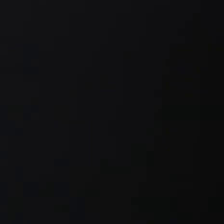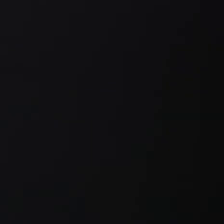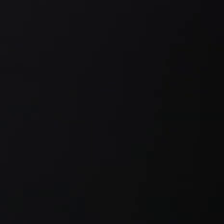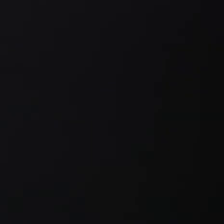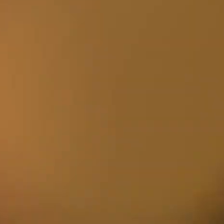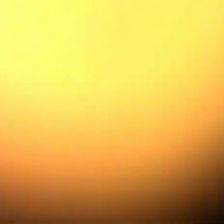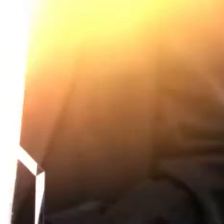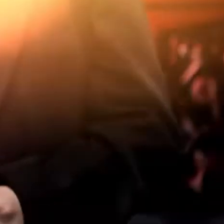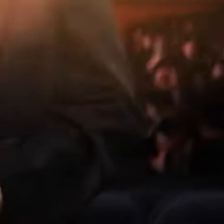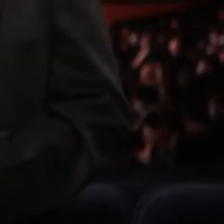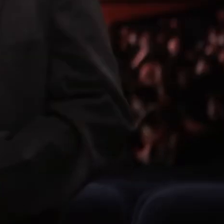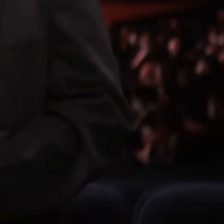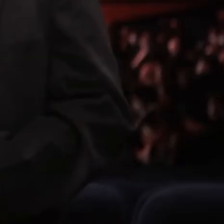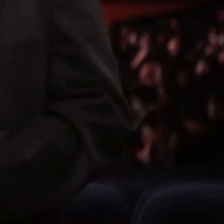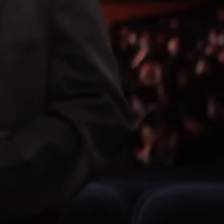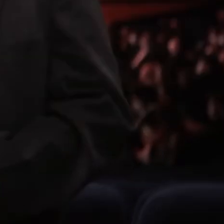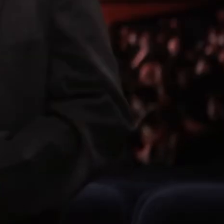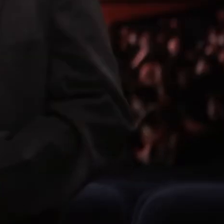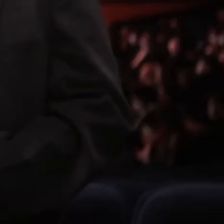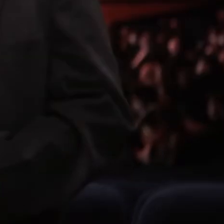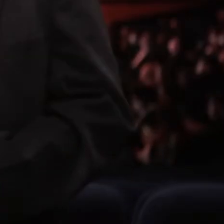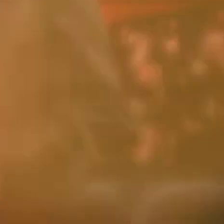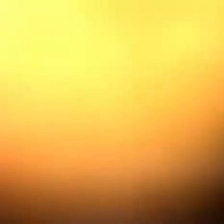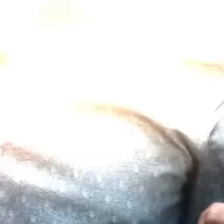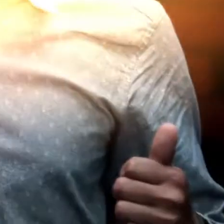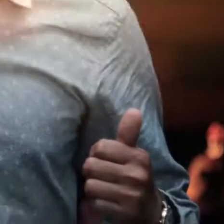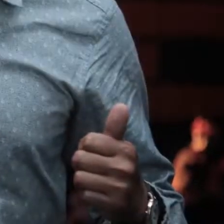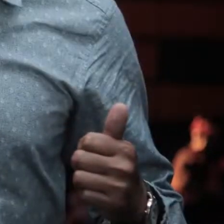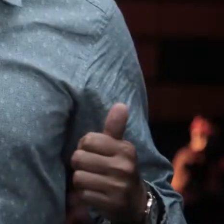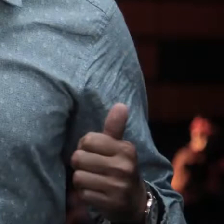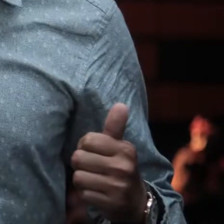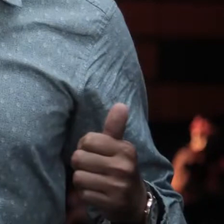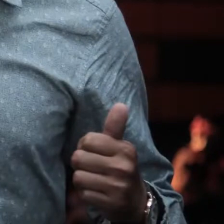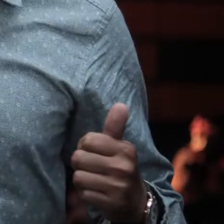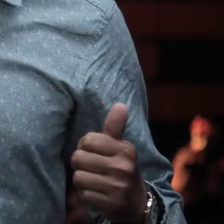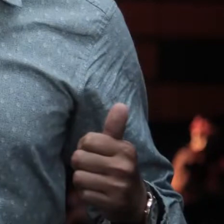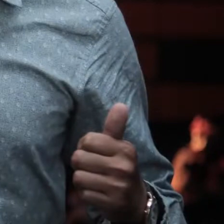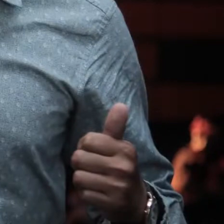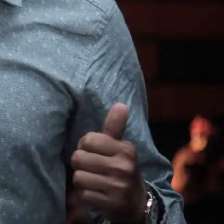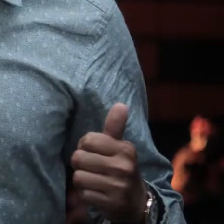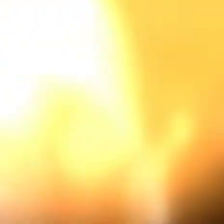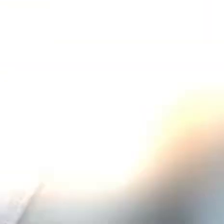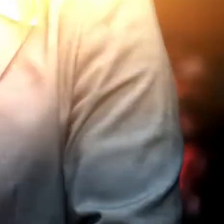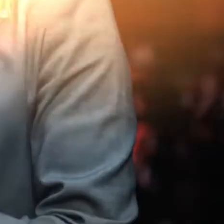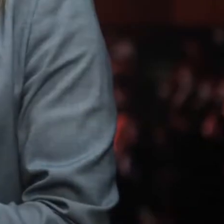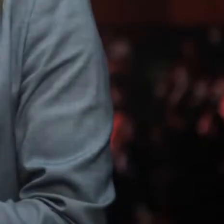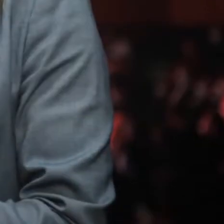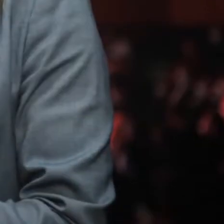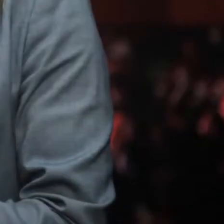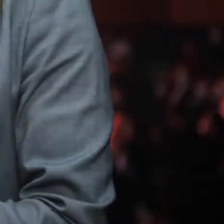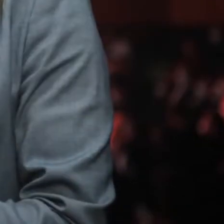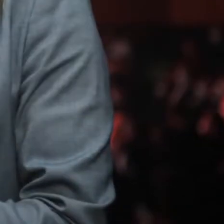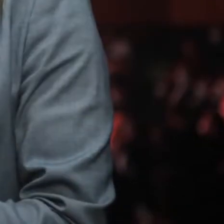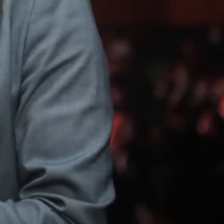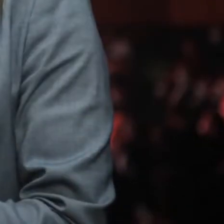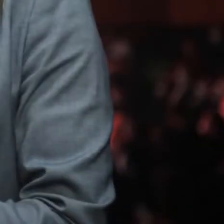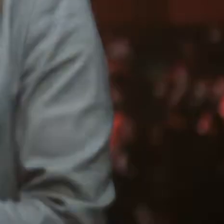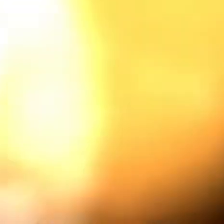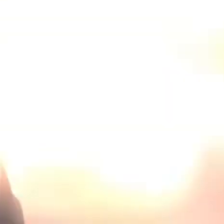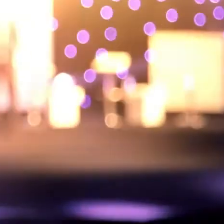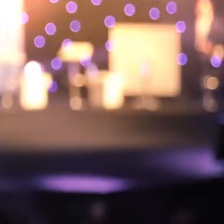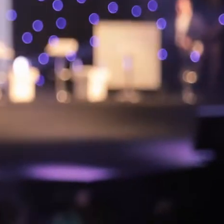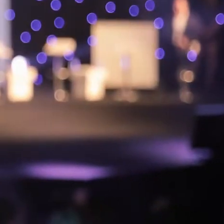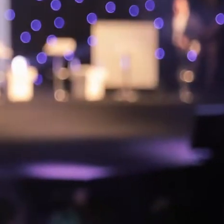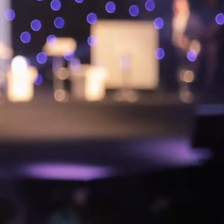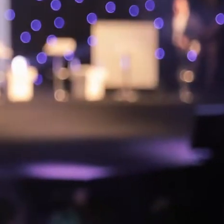talento que eres el mejor. Inspirando, transformando, conectando la familia Sena. Rompiendo esquemas y dejando huella. Haciendo lo que